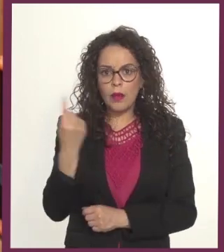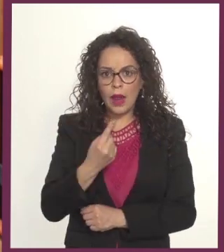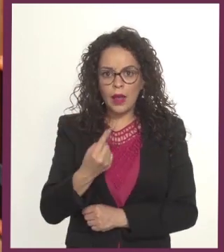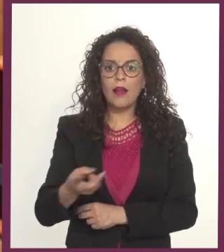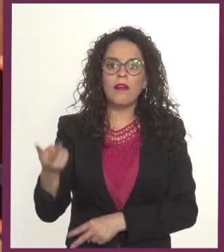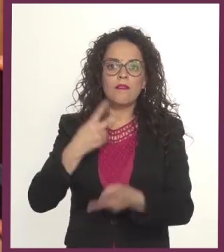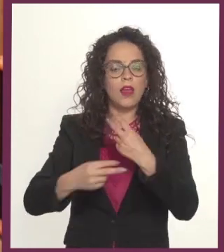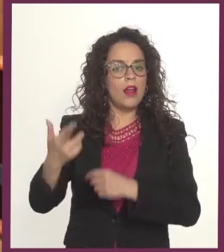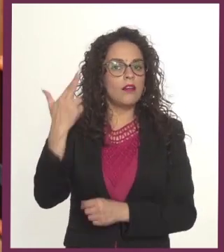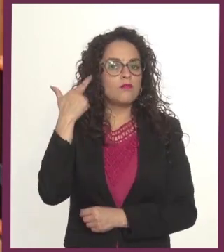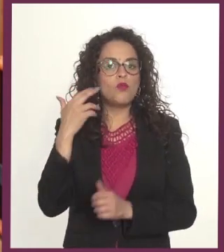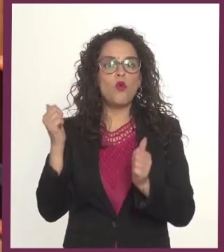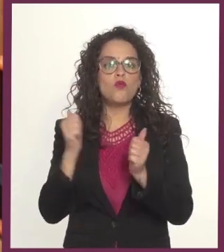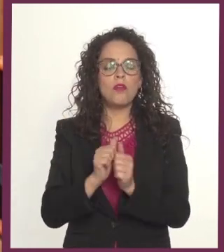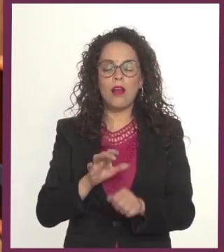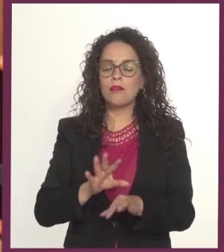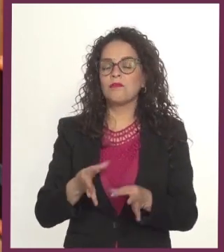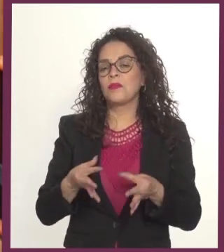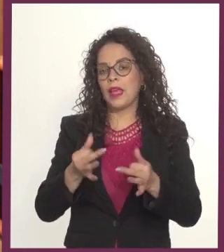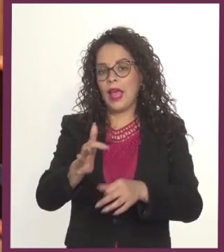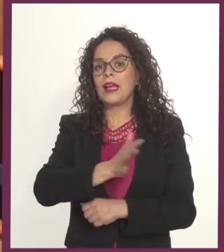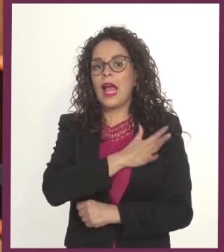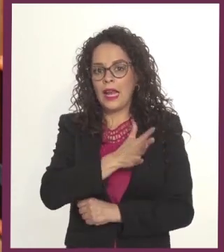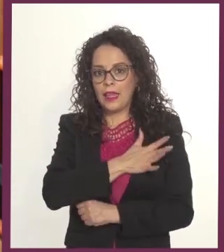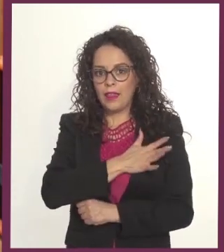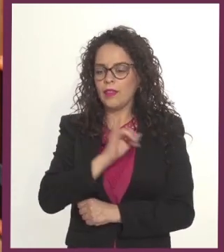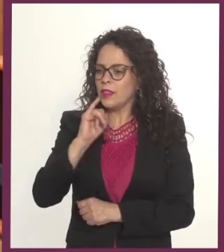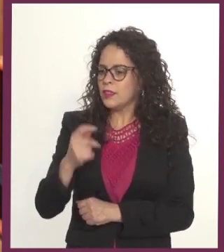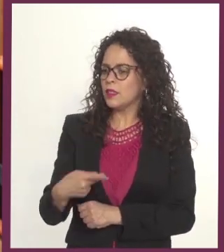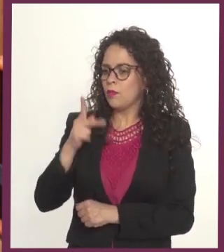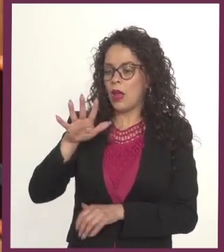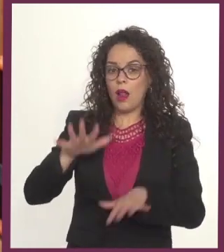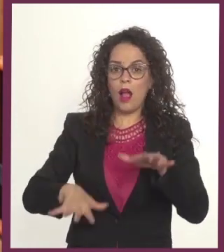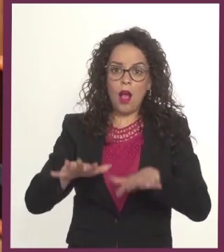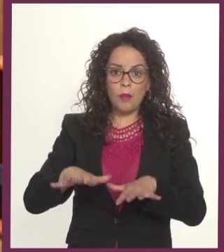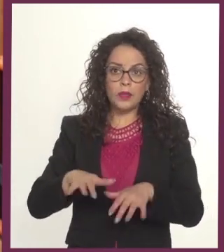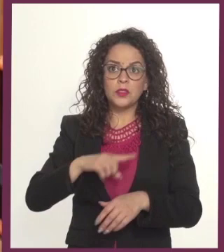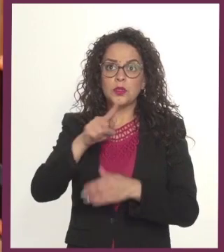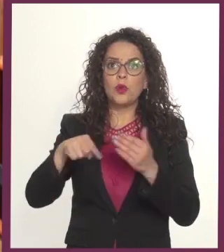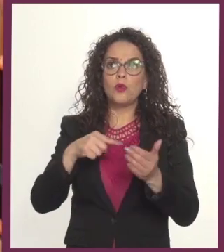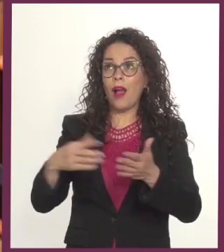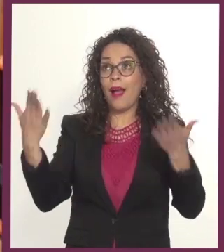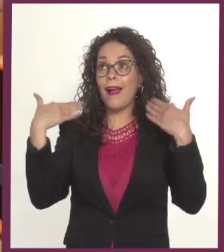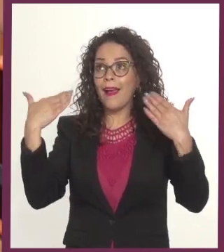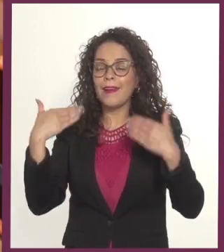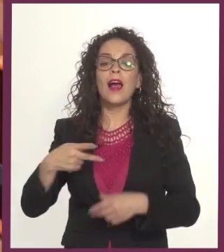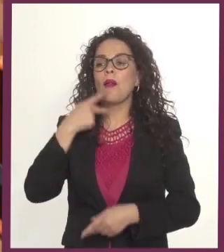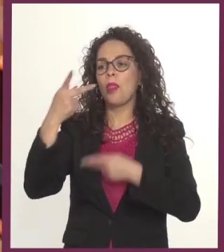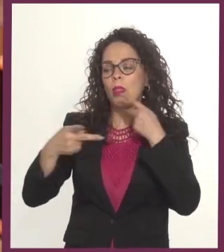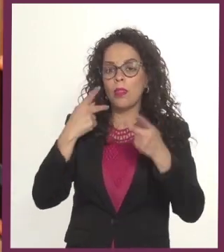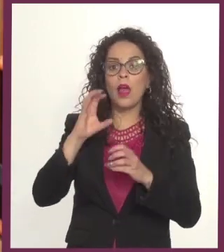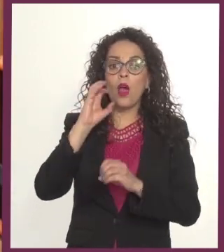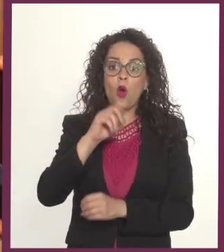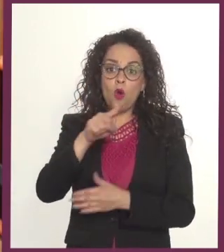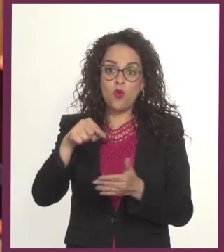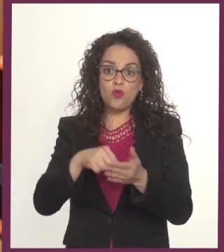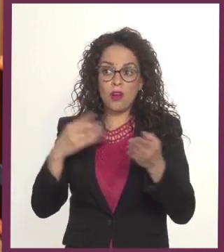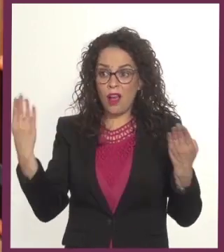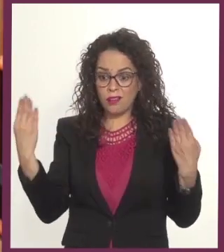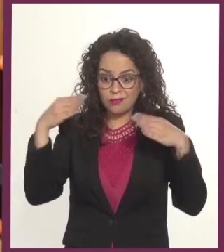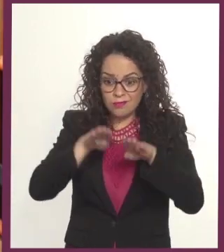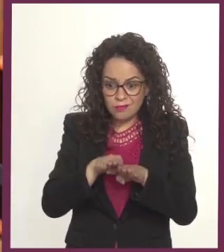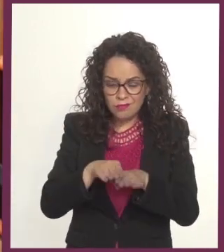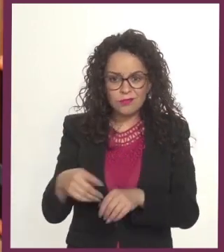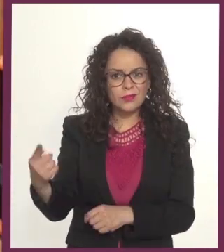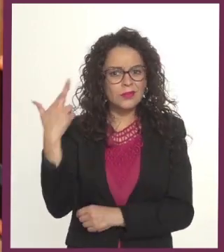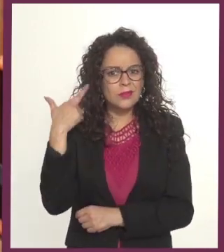específicamente habilitado para generar sonidos de calidad. Pero muchas veces nos va a tocar hablar en espacios al aire libre o espacios cerrados con